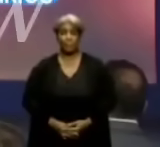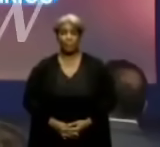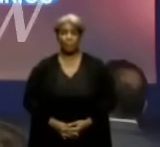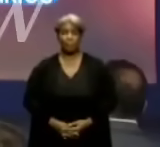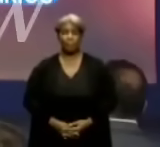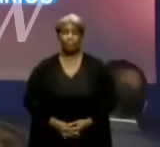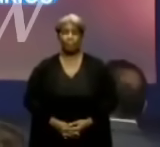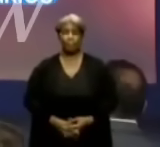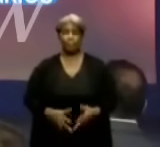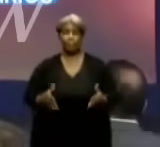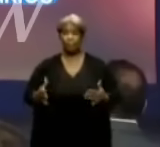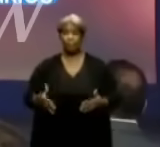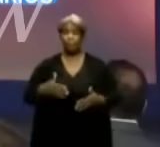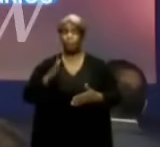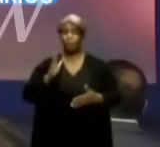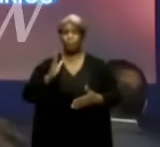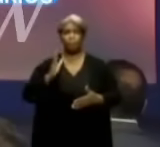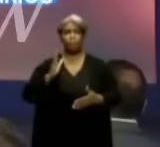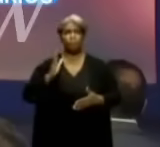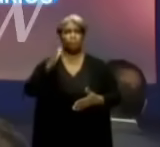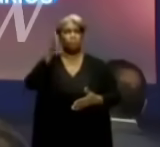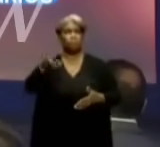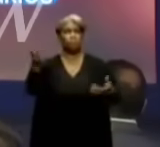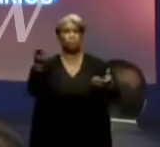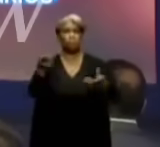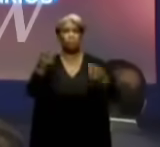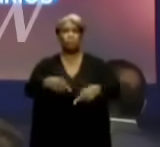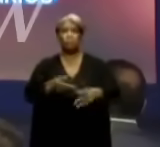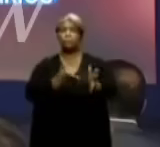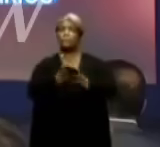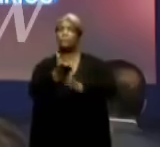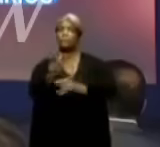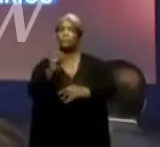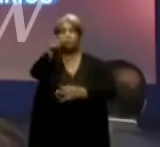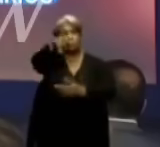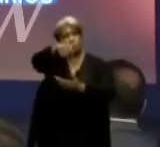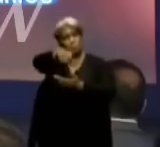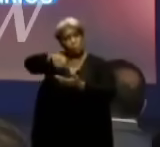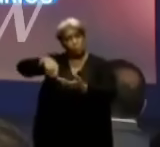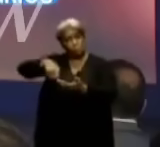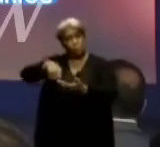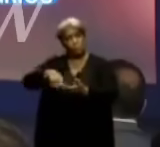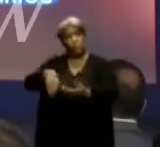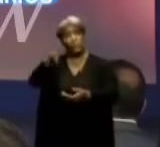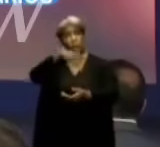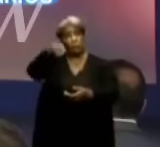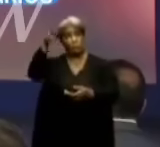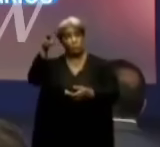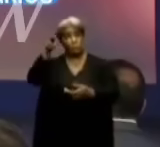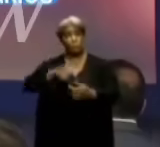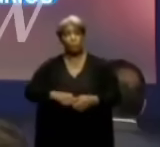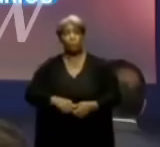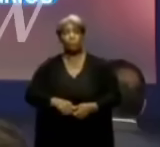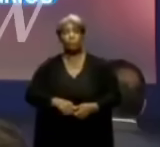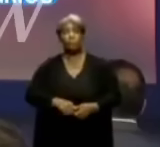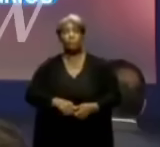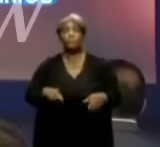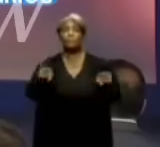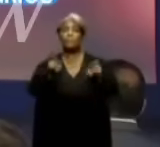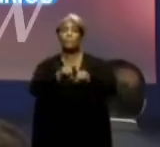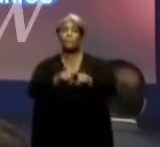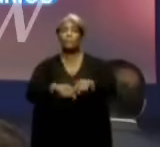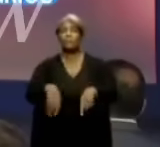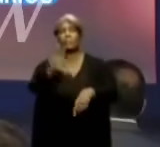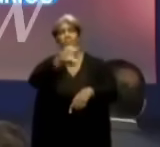Y se va a hacer a través de la tarjeta Banreservas a 2 millones de beneficiarios, la tarjeta y